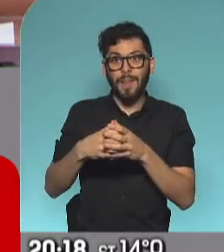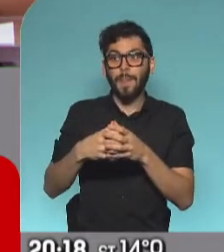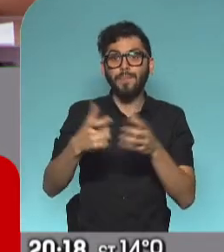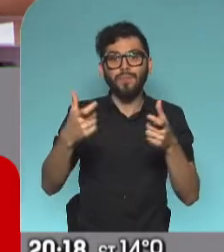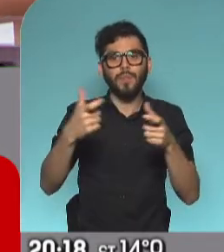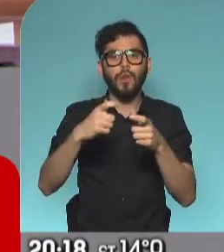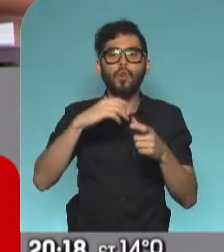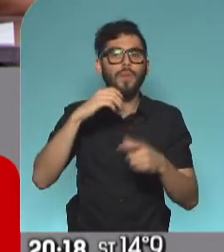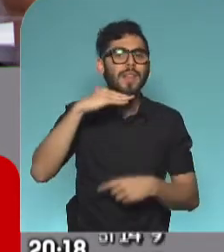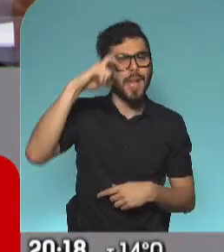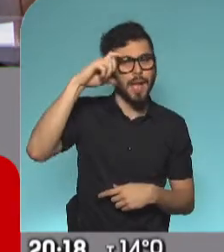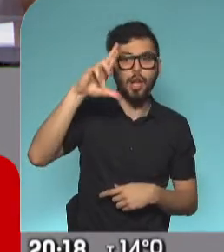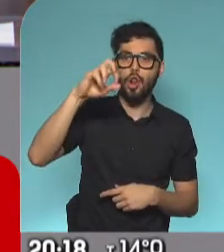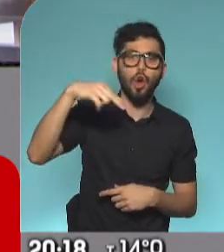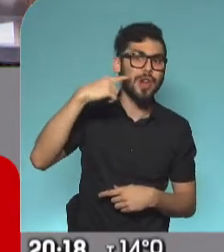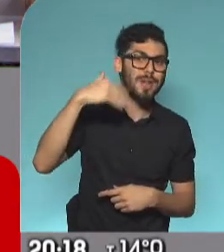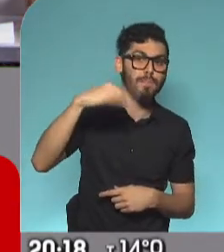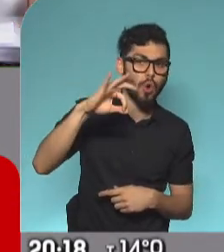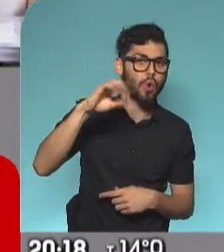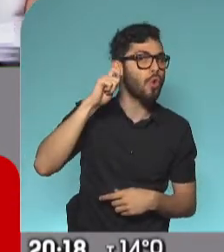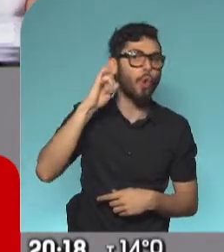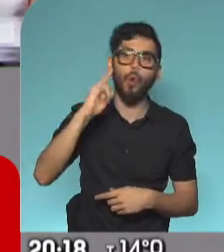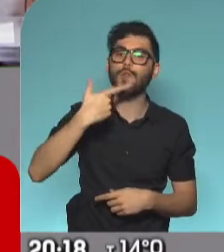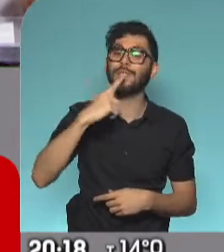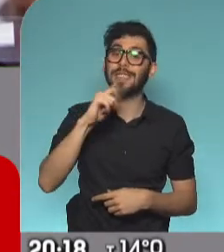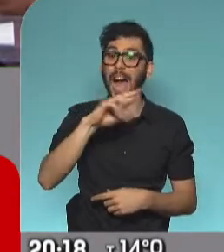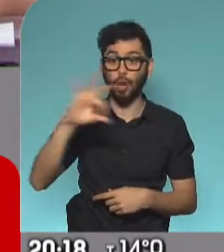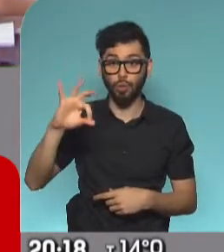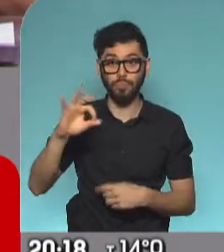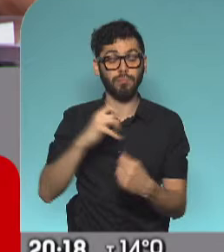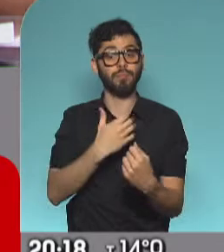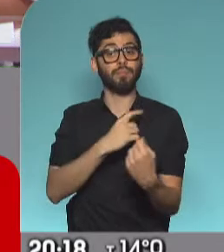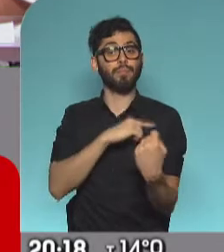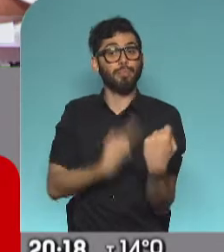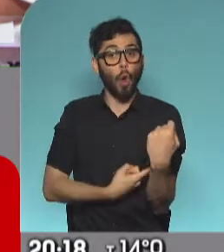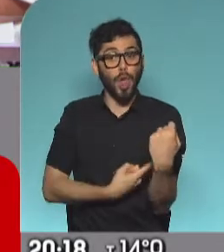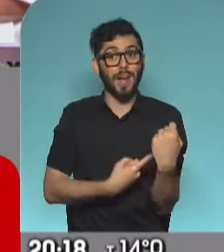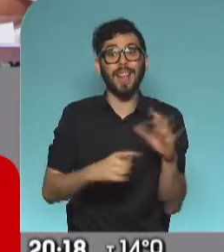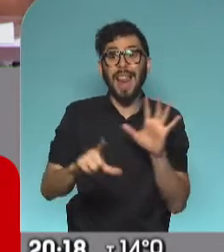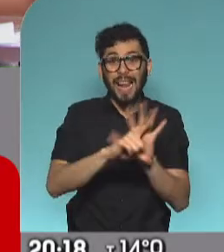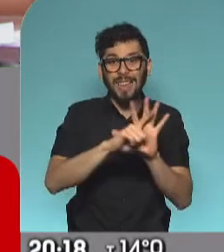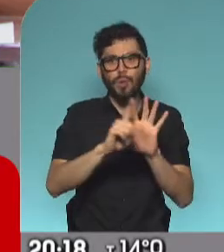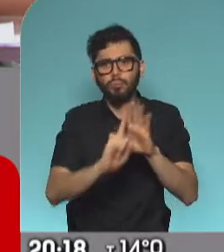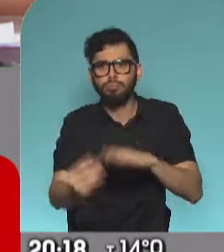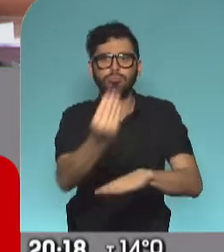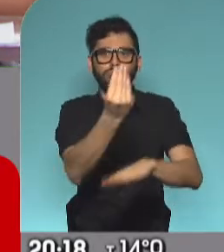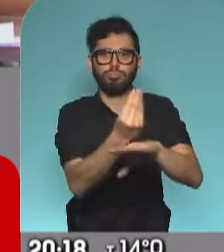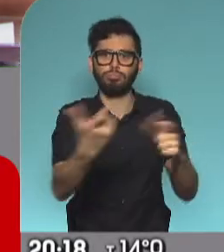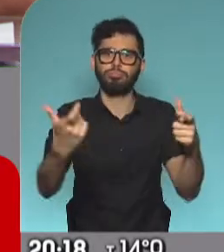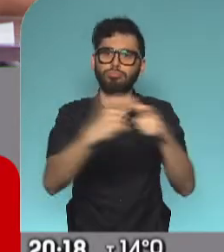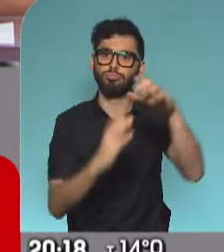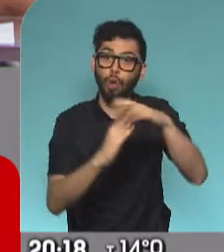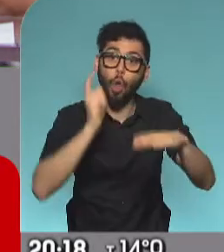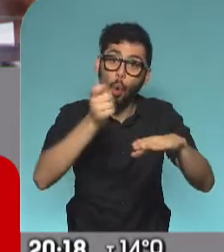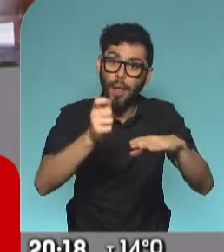que es Jerónimo Bustarros, hace un informe en el que se analizan 38 traslados. De esos 38 traslados